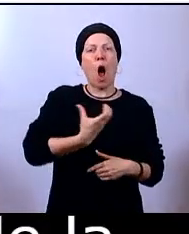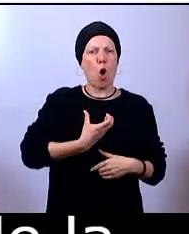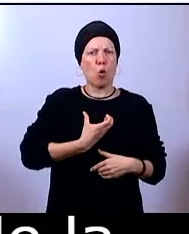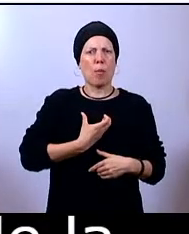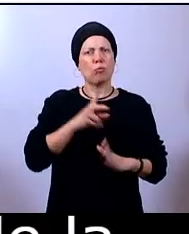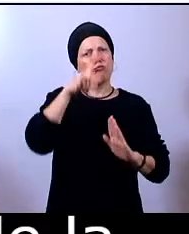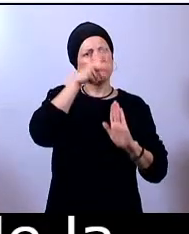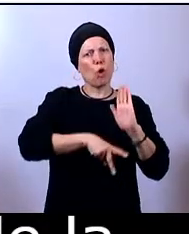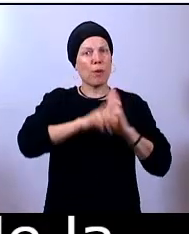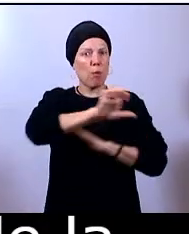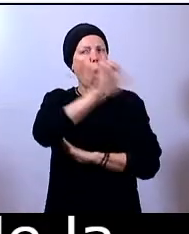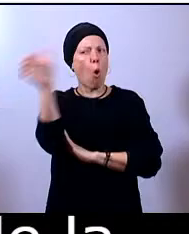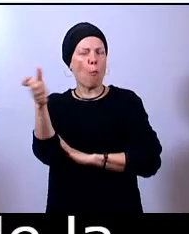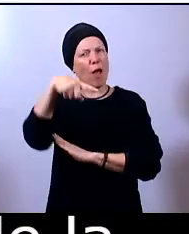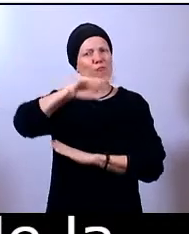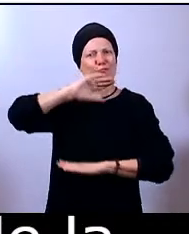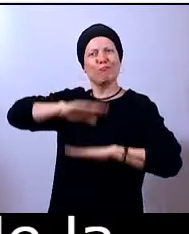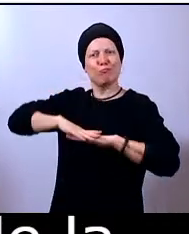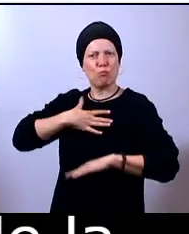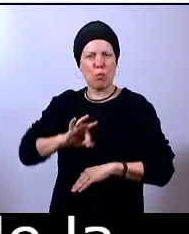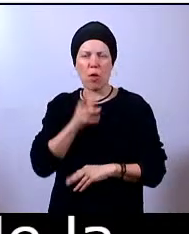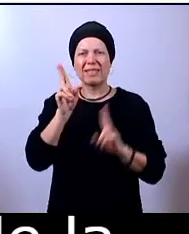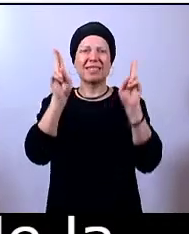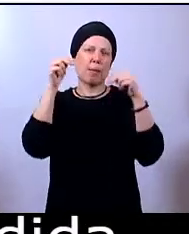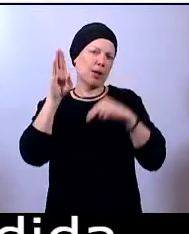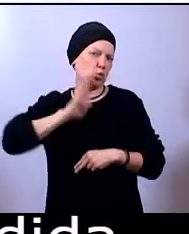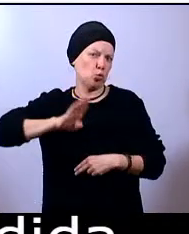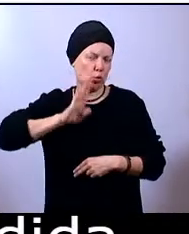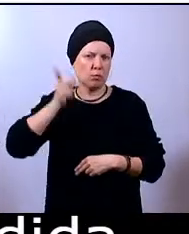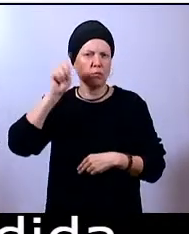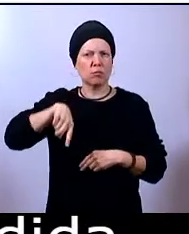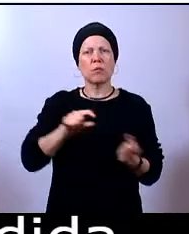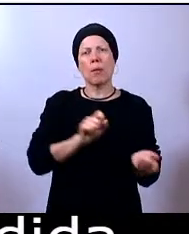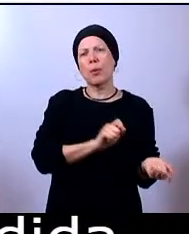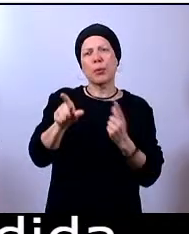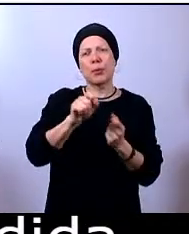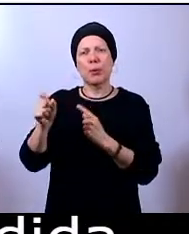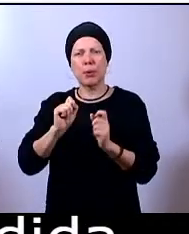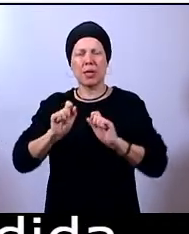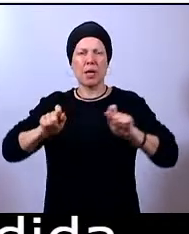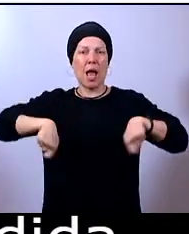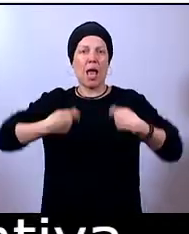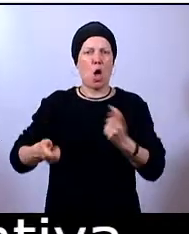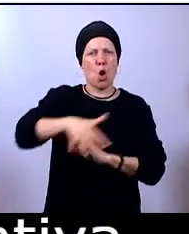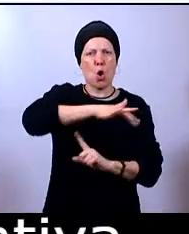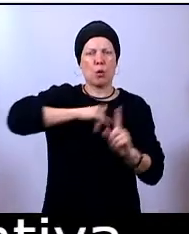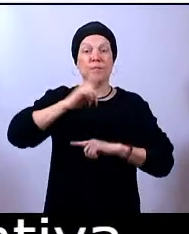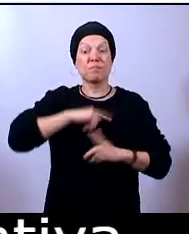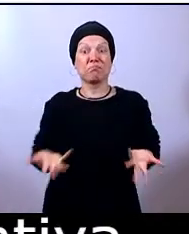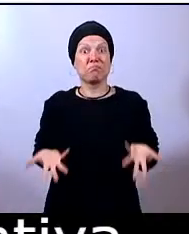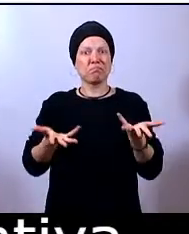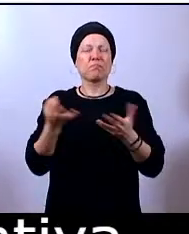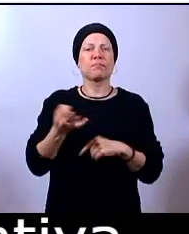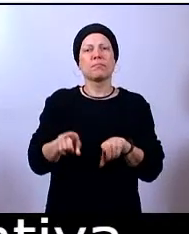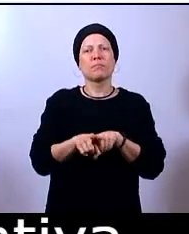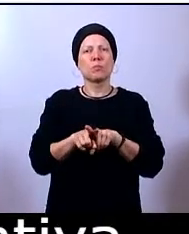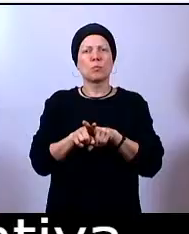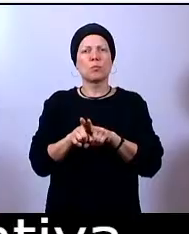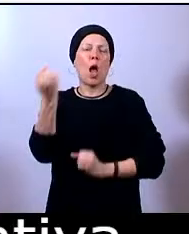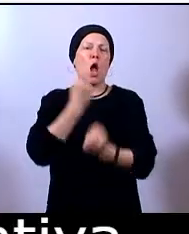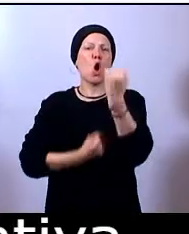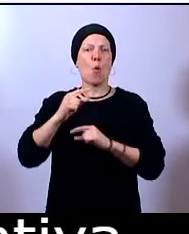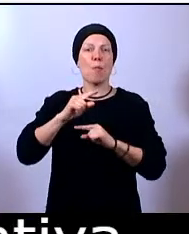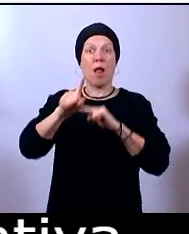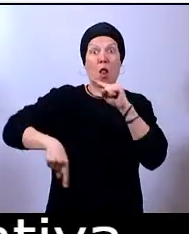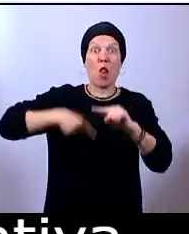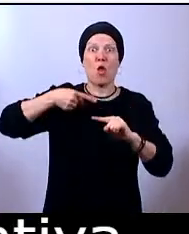la normativa europea en materia de residuos y transición ecológica. Contribuirá, además, a fomentar la economía